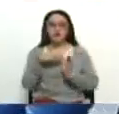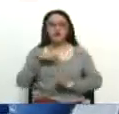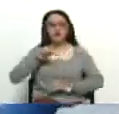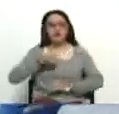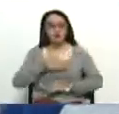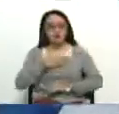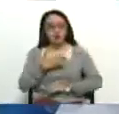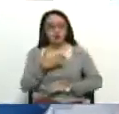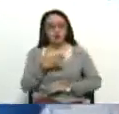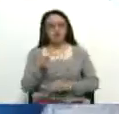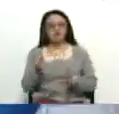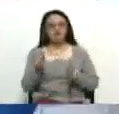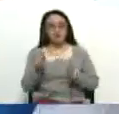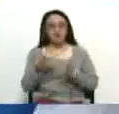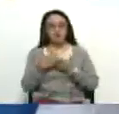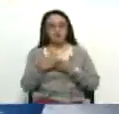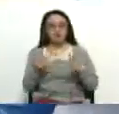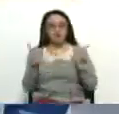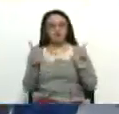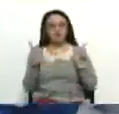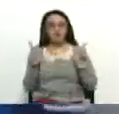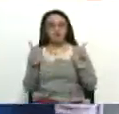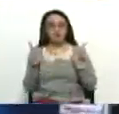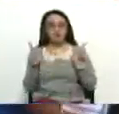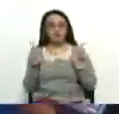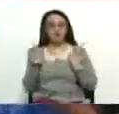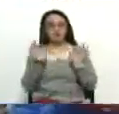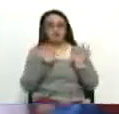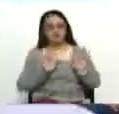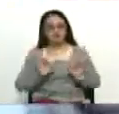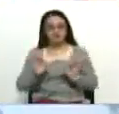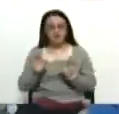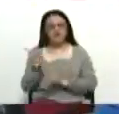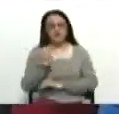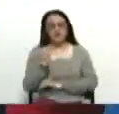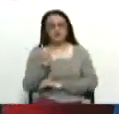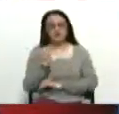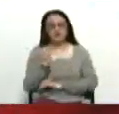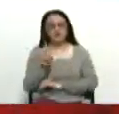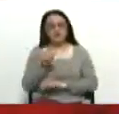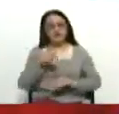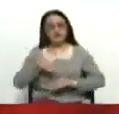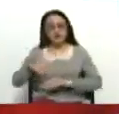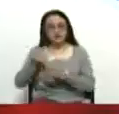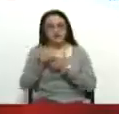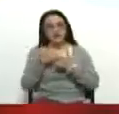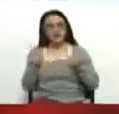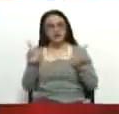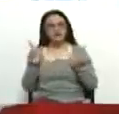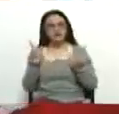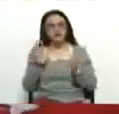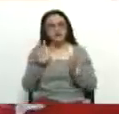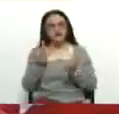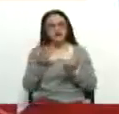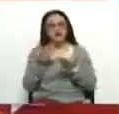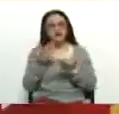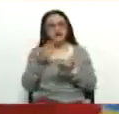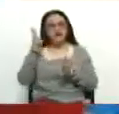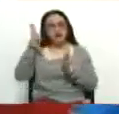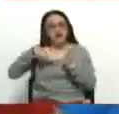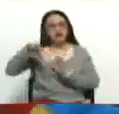Puedo, logrando la liberación y además consolidando a Venezuela como un territorio libre de analfabetismo.